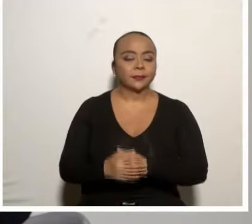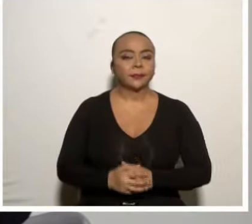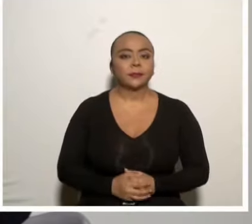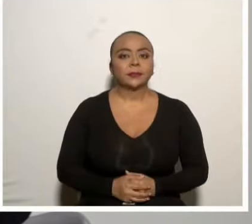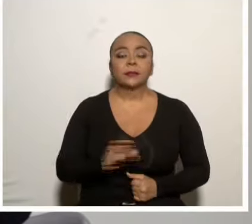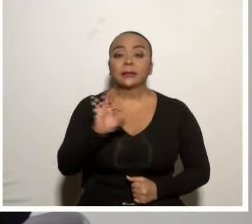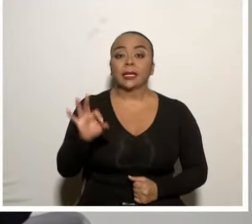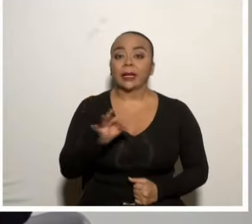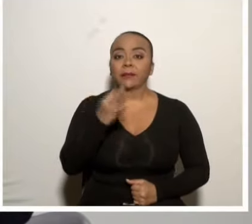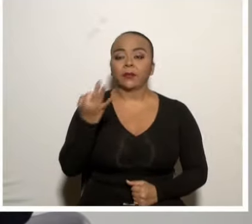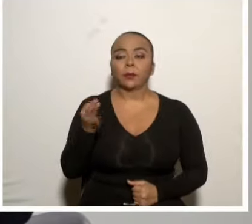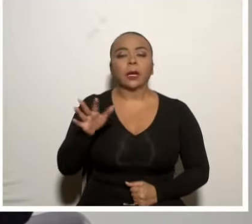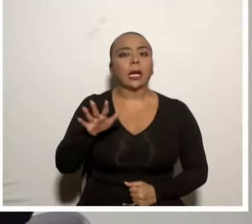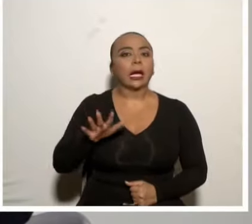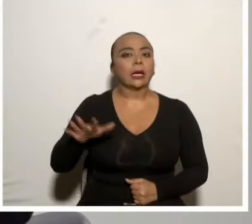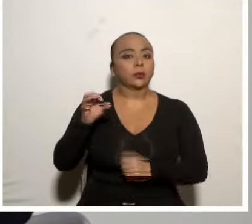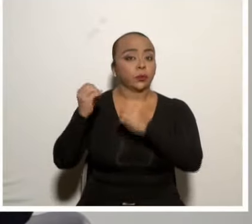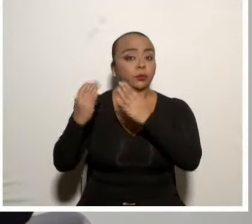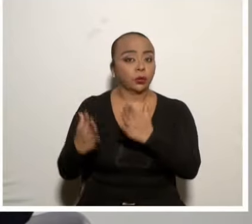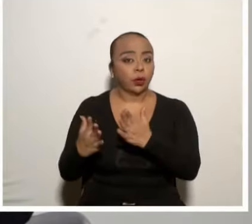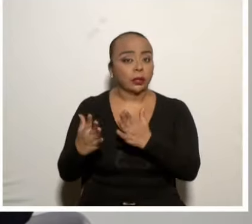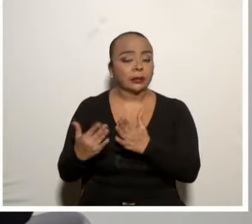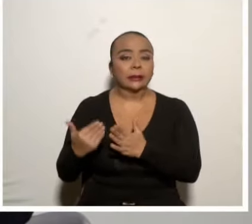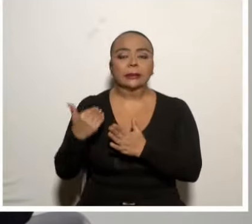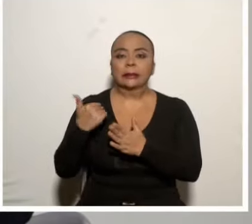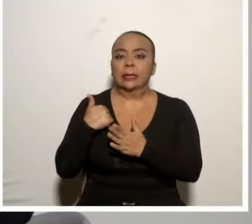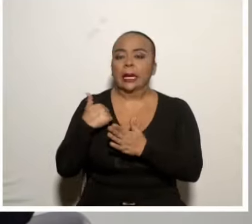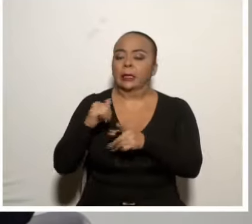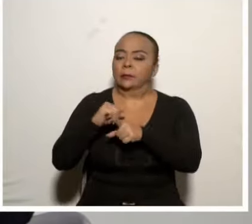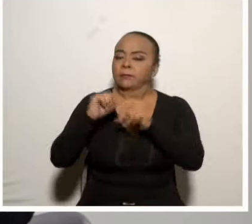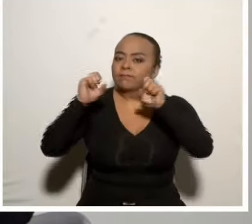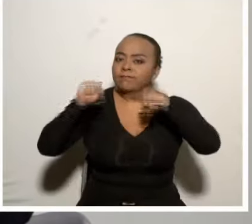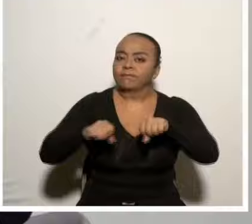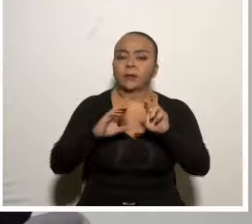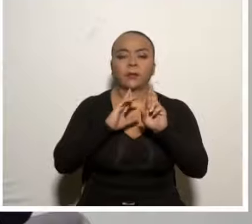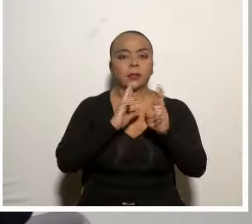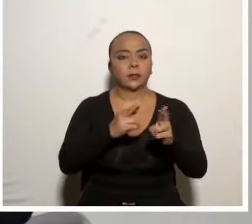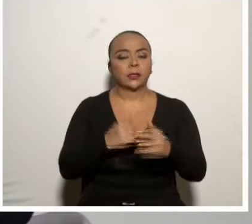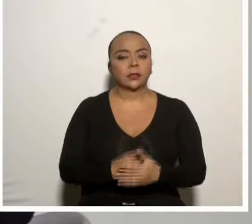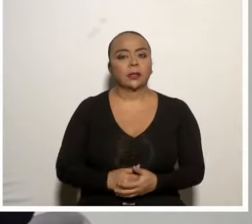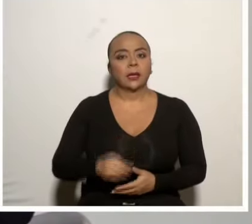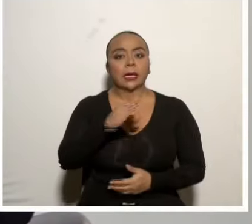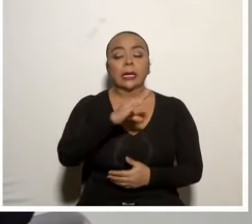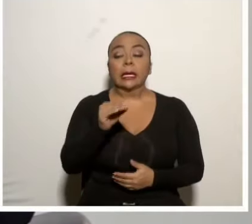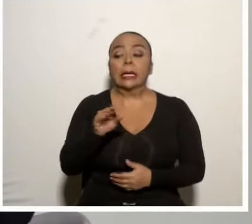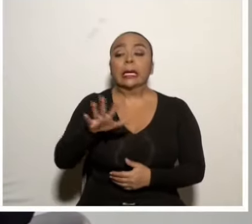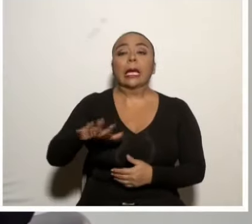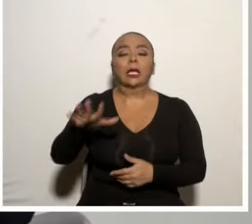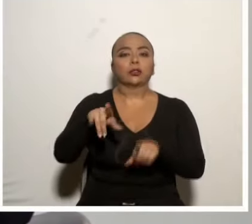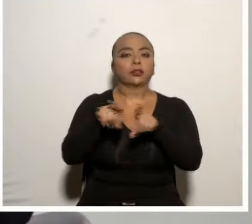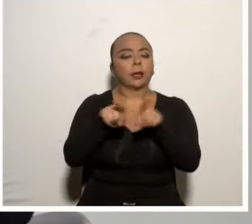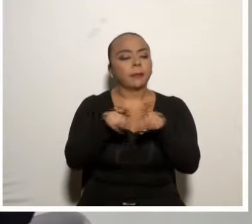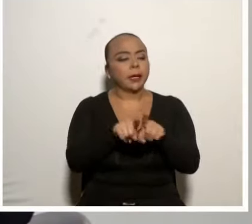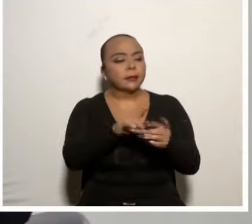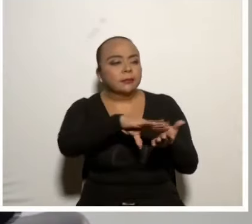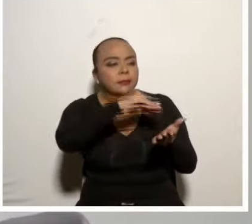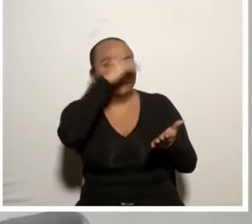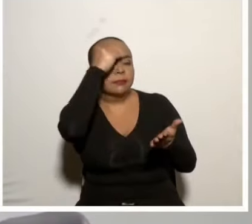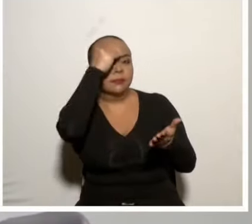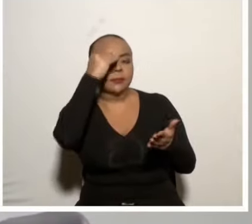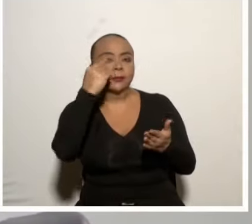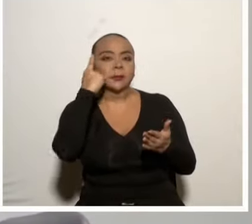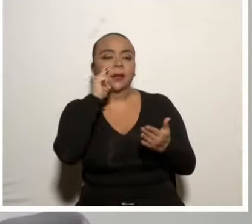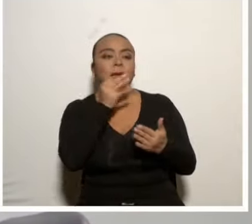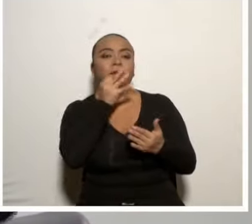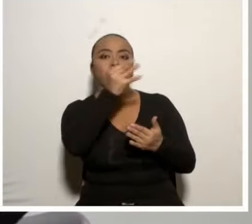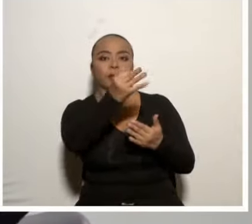de manera tal que vayan teniendo una capacidad de respuesta y para que se vayan también formando de cara a lo